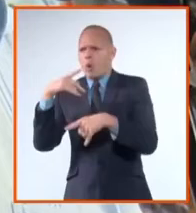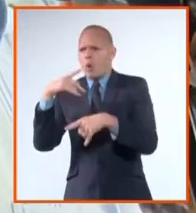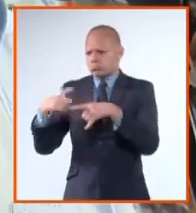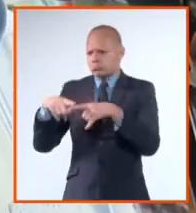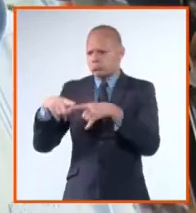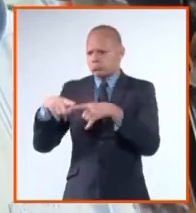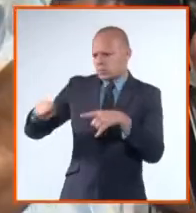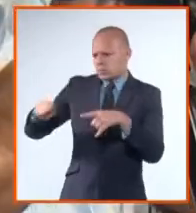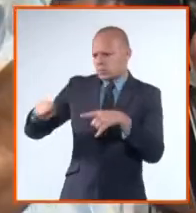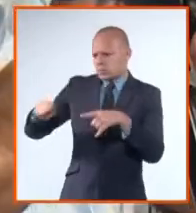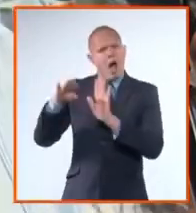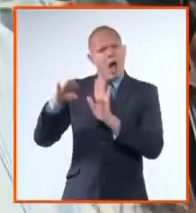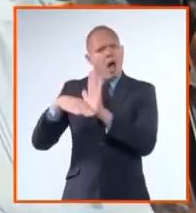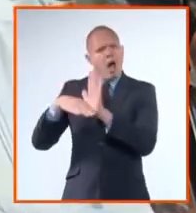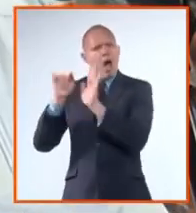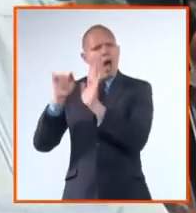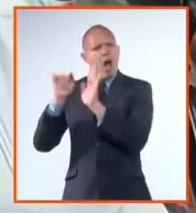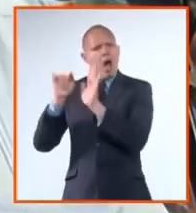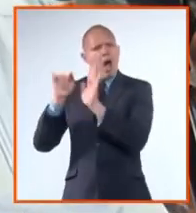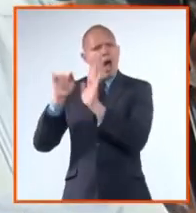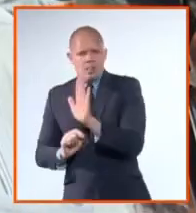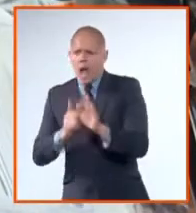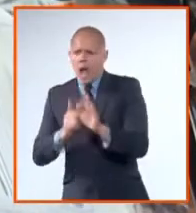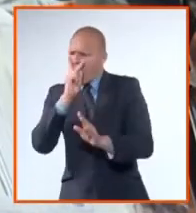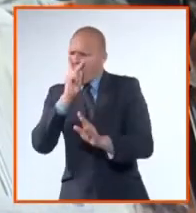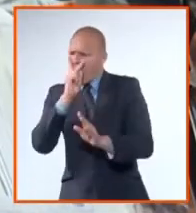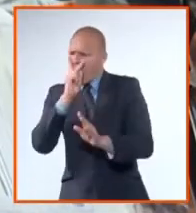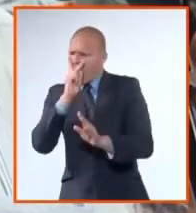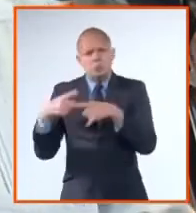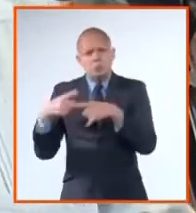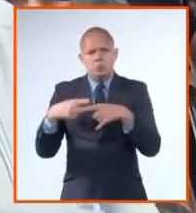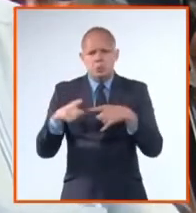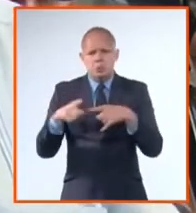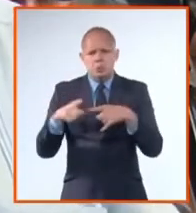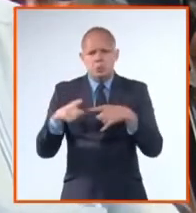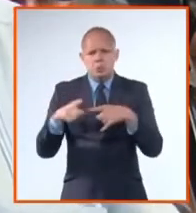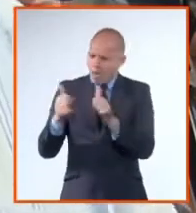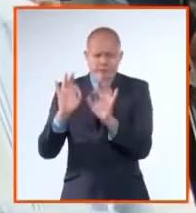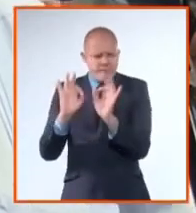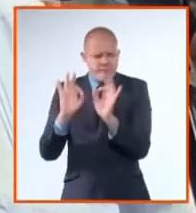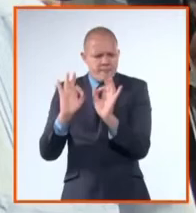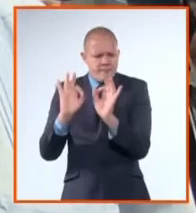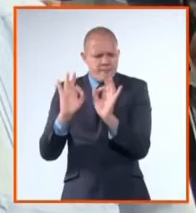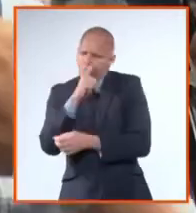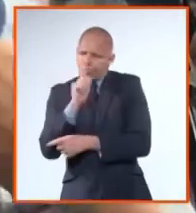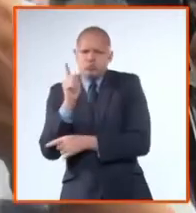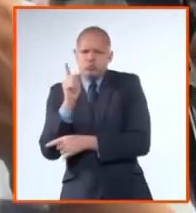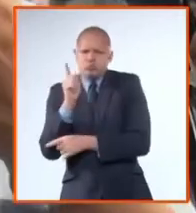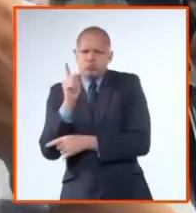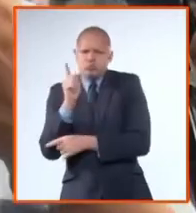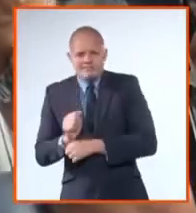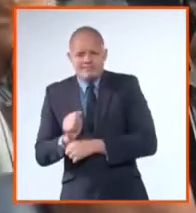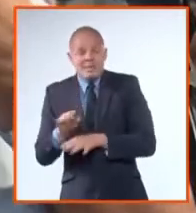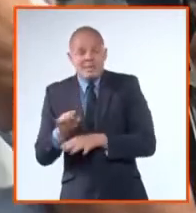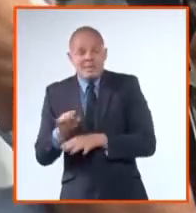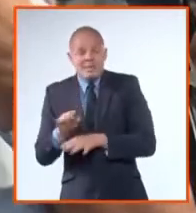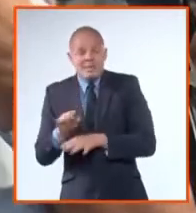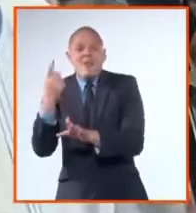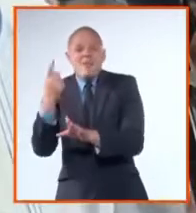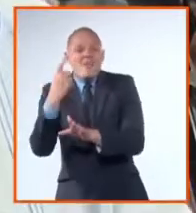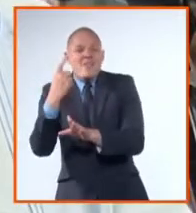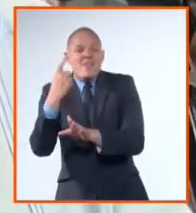programa en la parte de recursos humanos donde hay un grupo de ideas, pero nosotros necesitamos un